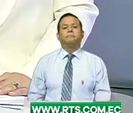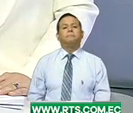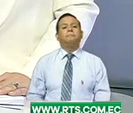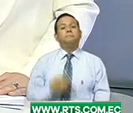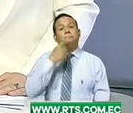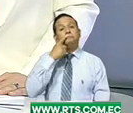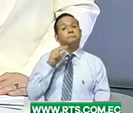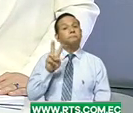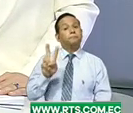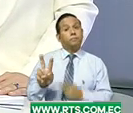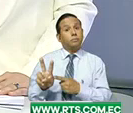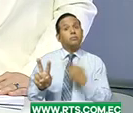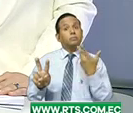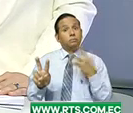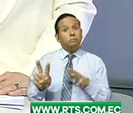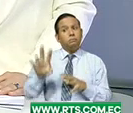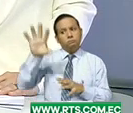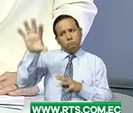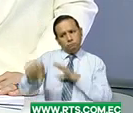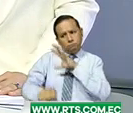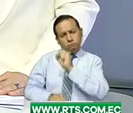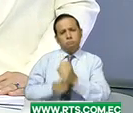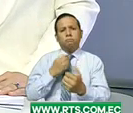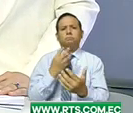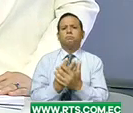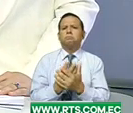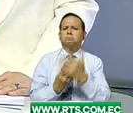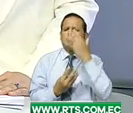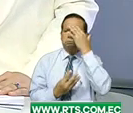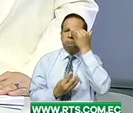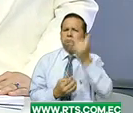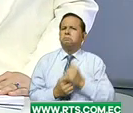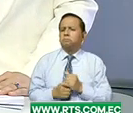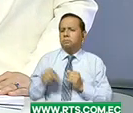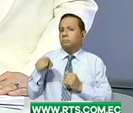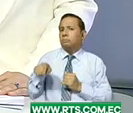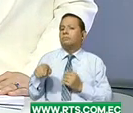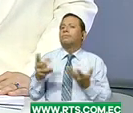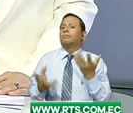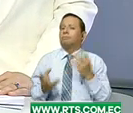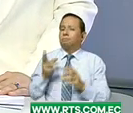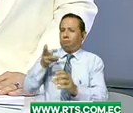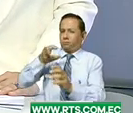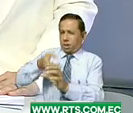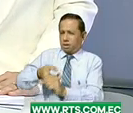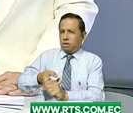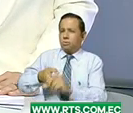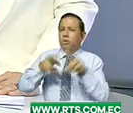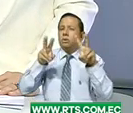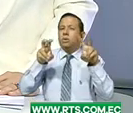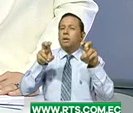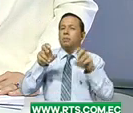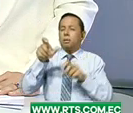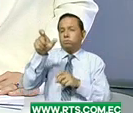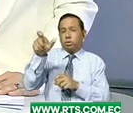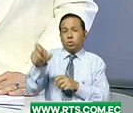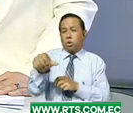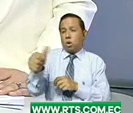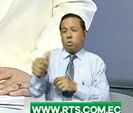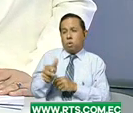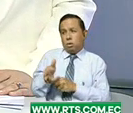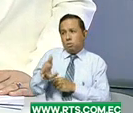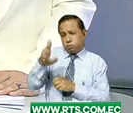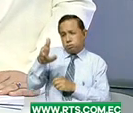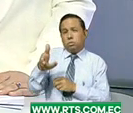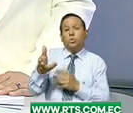hombres fueron arrestados por estar presuntamente implicados en el asesinato ocurrido este fin de semana en el Cantón Durán, provincia del Guayas.